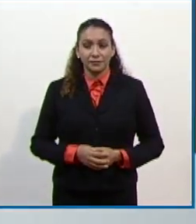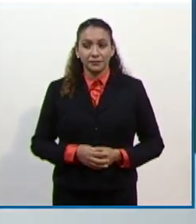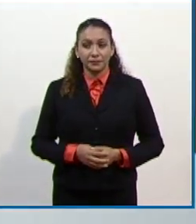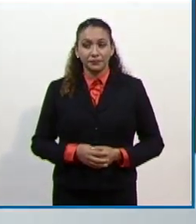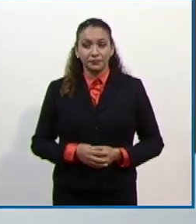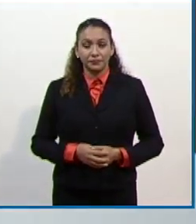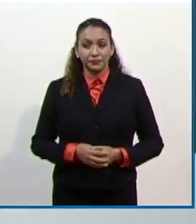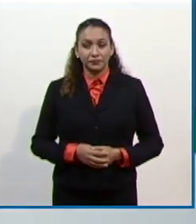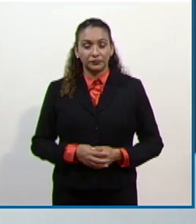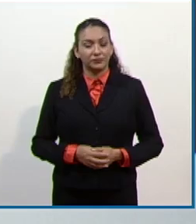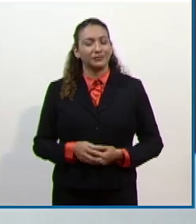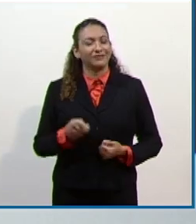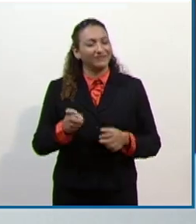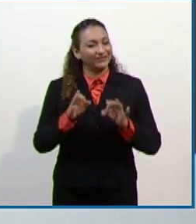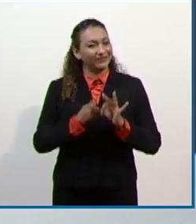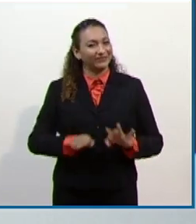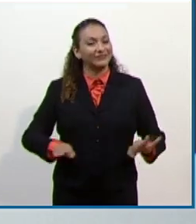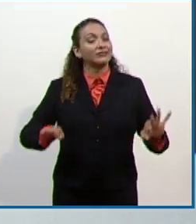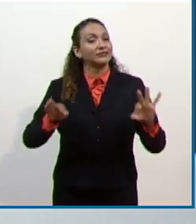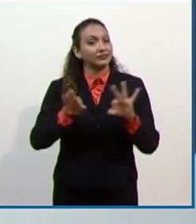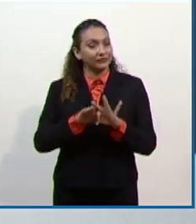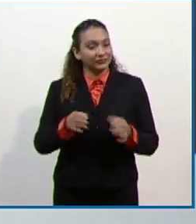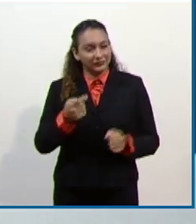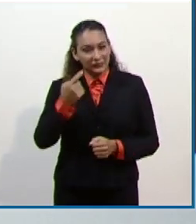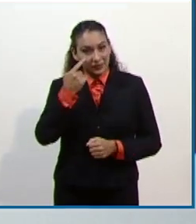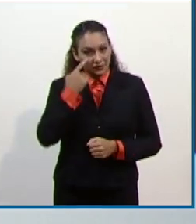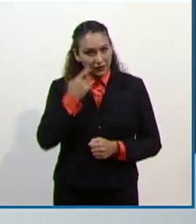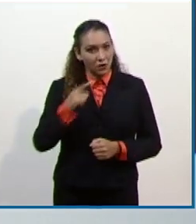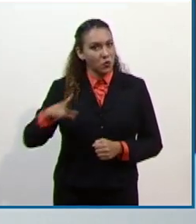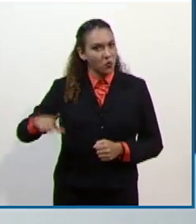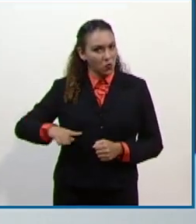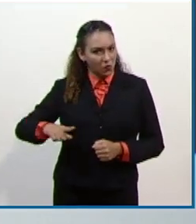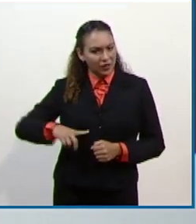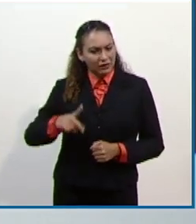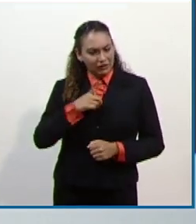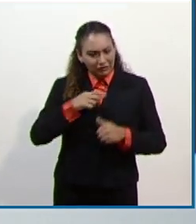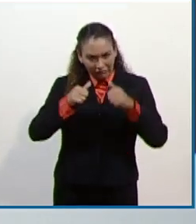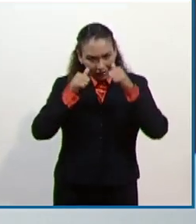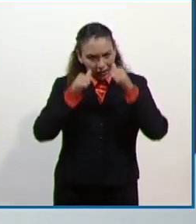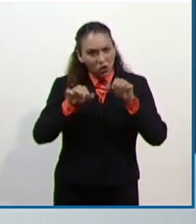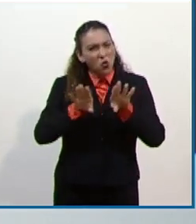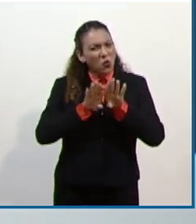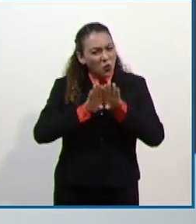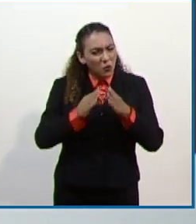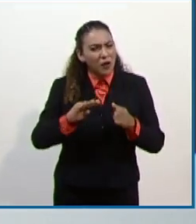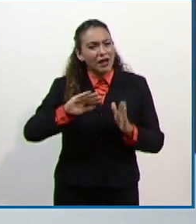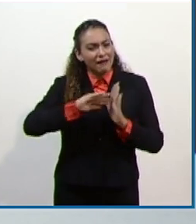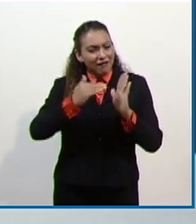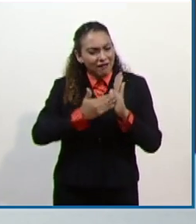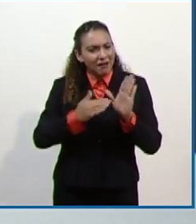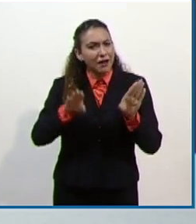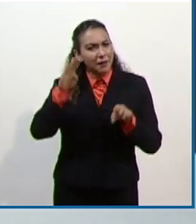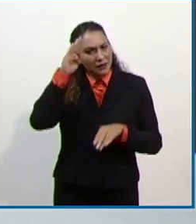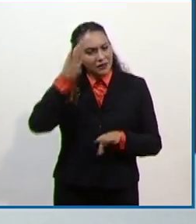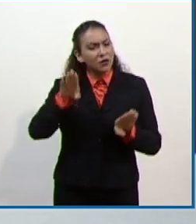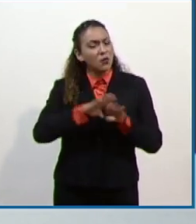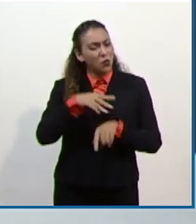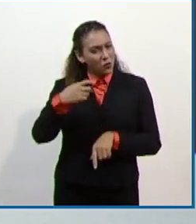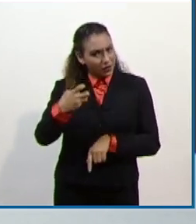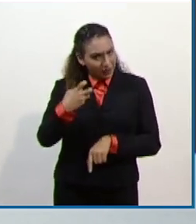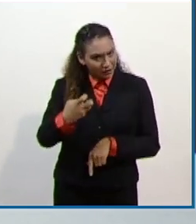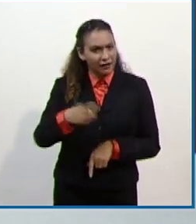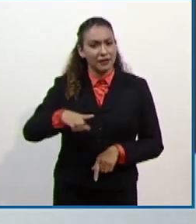Pero es fundamental entender que es una obligación de los estados implementar una estrategia integral para erradicarlo, con un enfoque